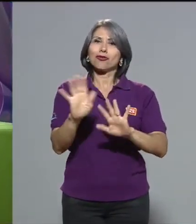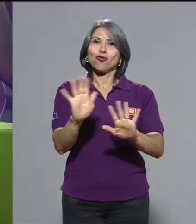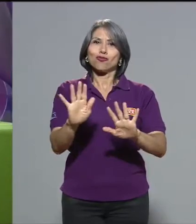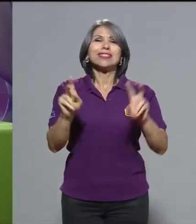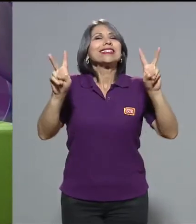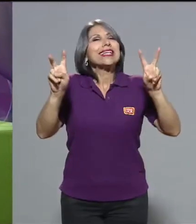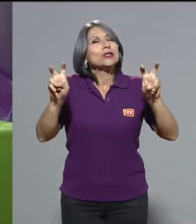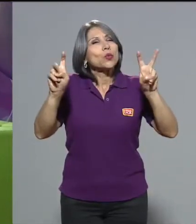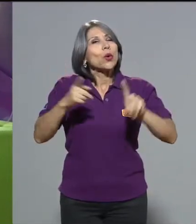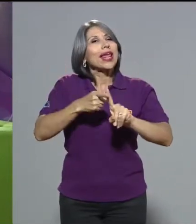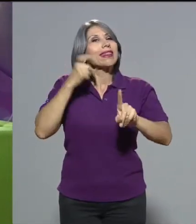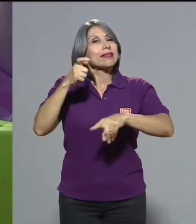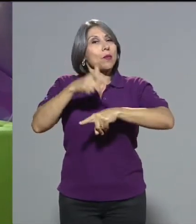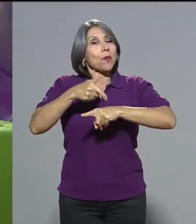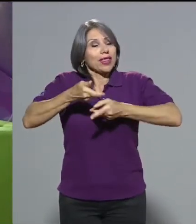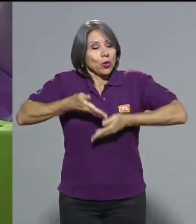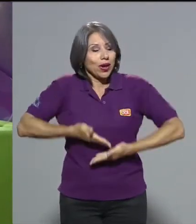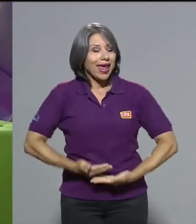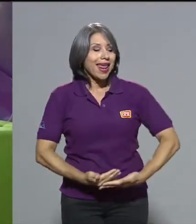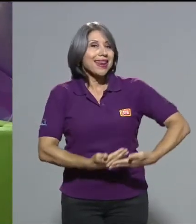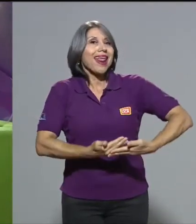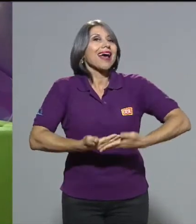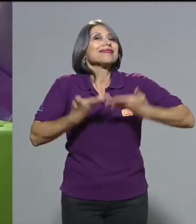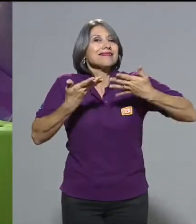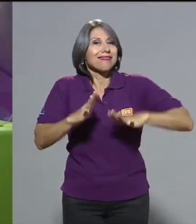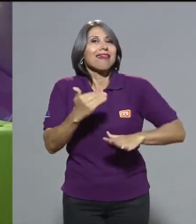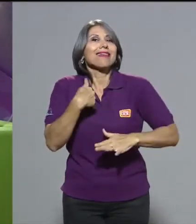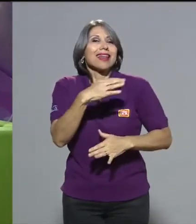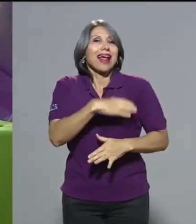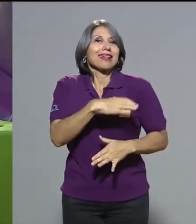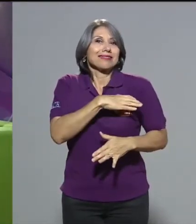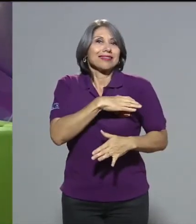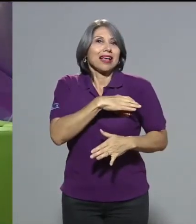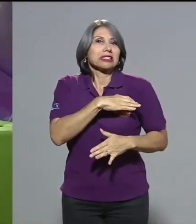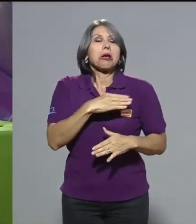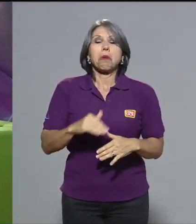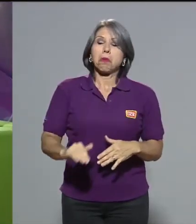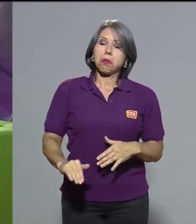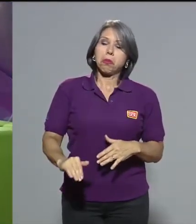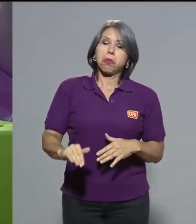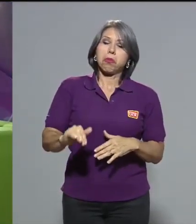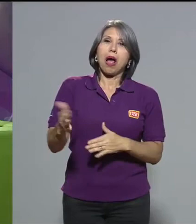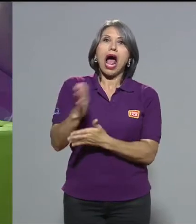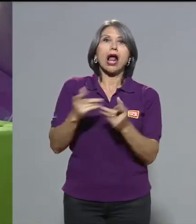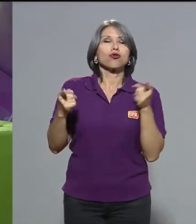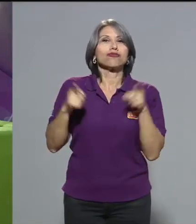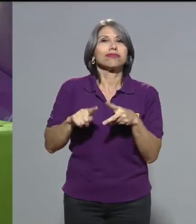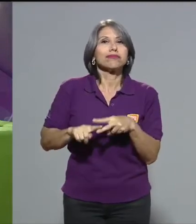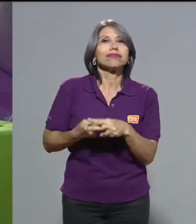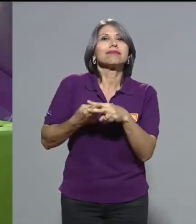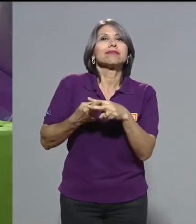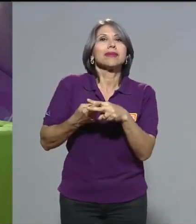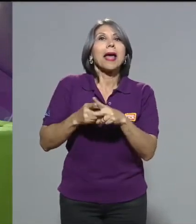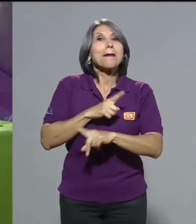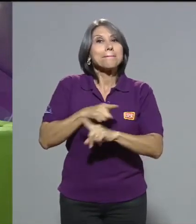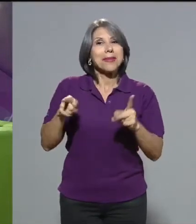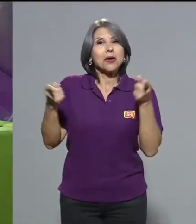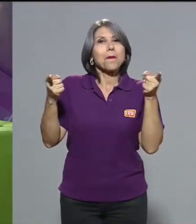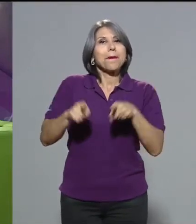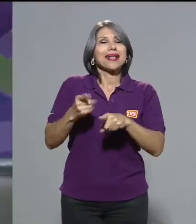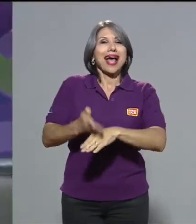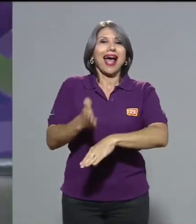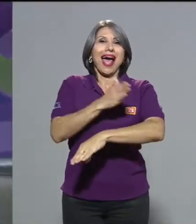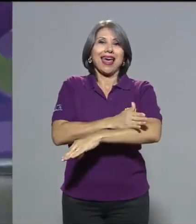características, que hay algo que lo desencadena que no sabemos, ¿verdad? Pero empieza a presentar estas características antes de los 20 meses,